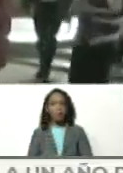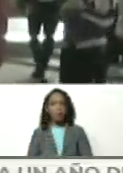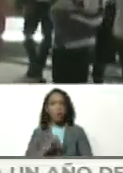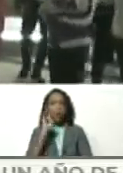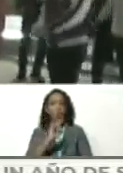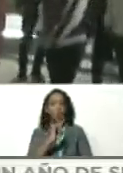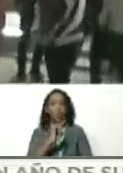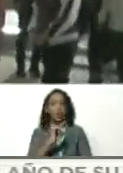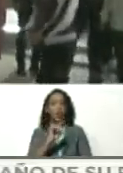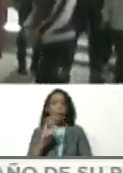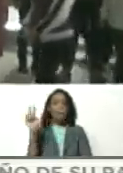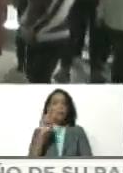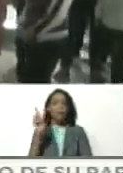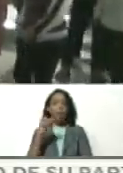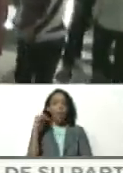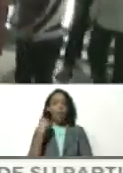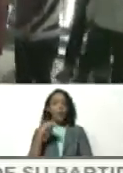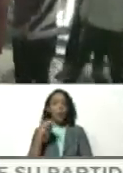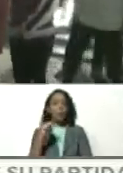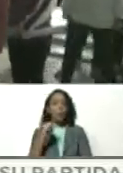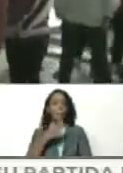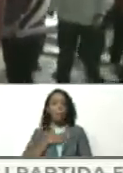Lunes 22 de noviembre, Silita.